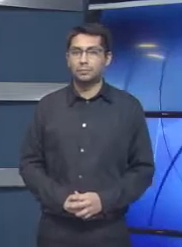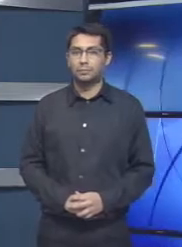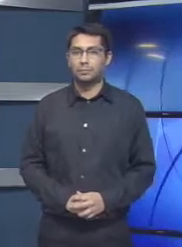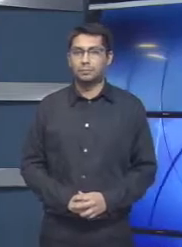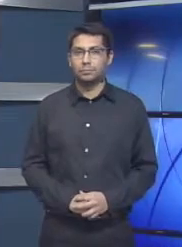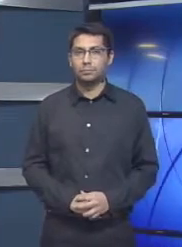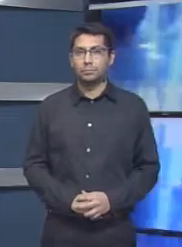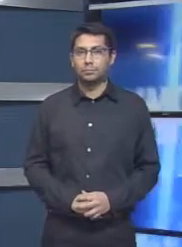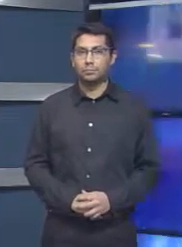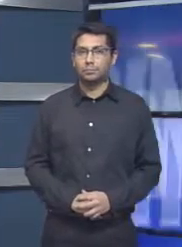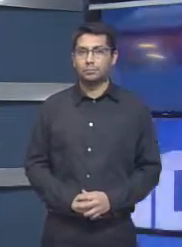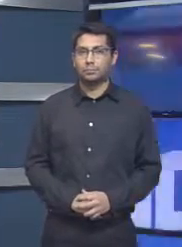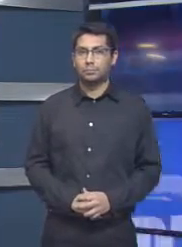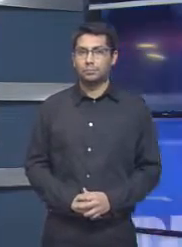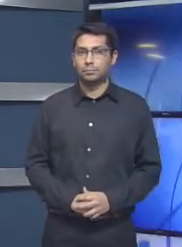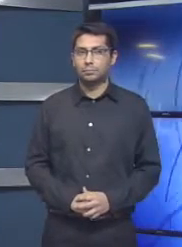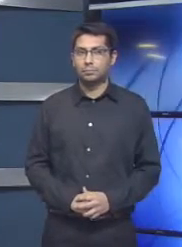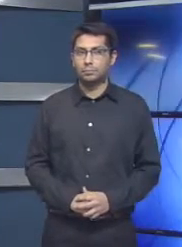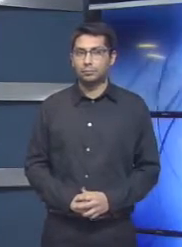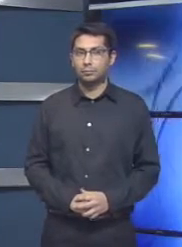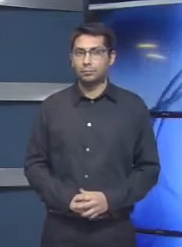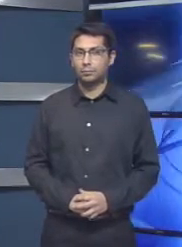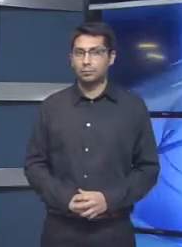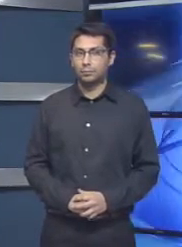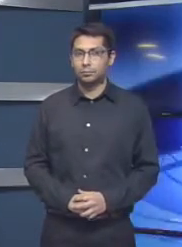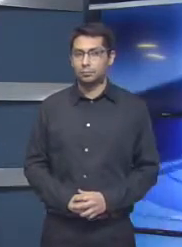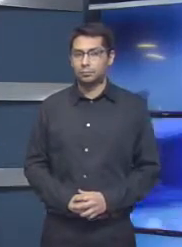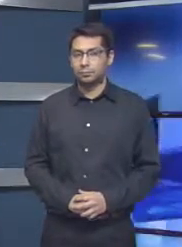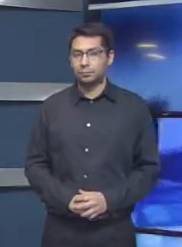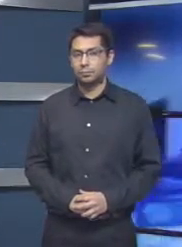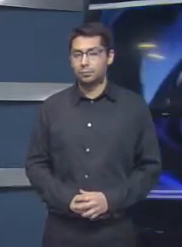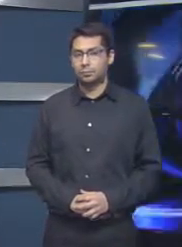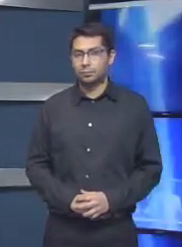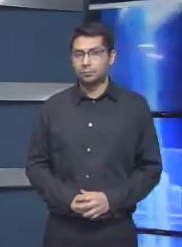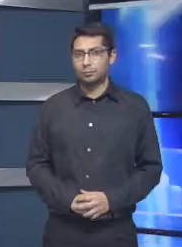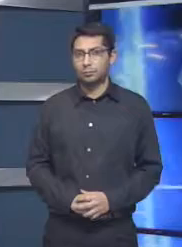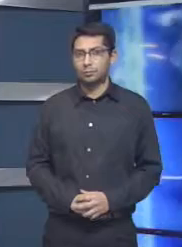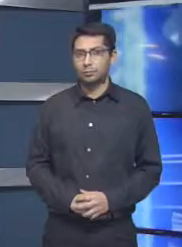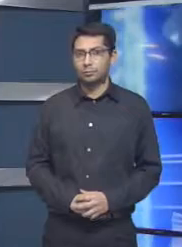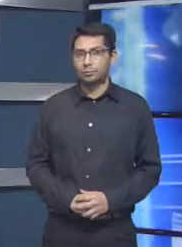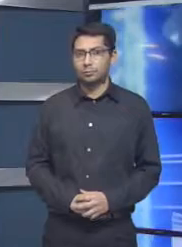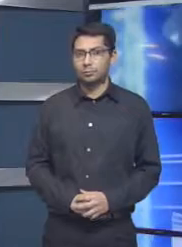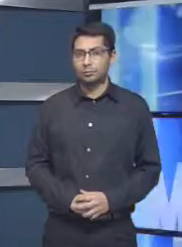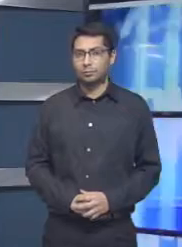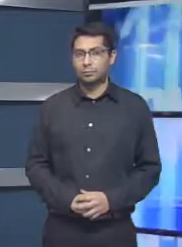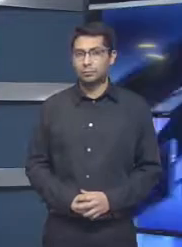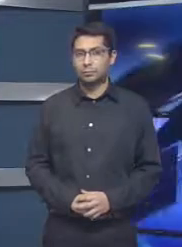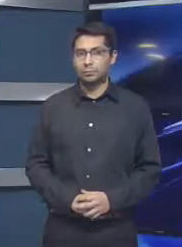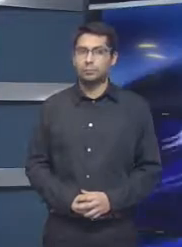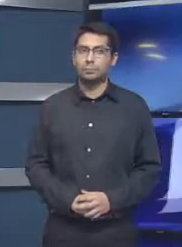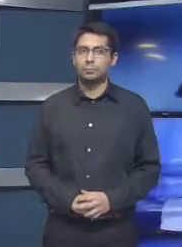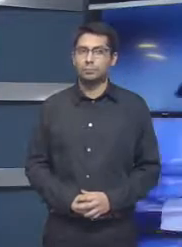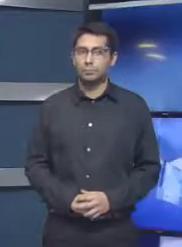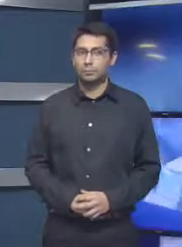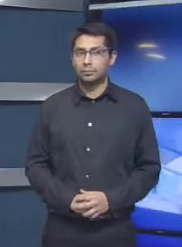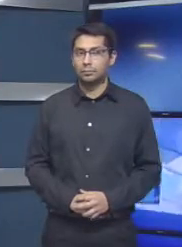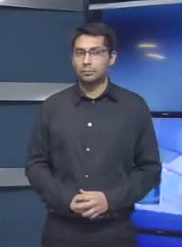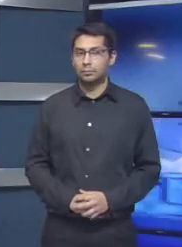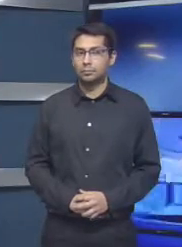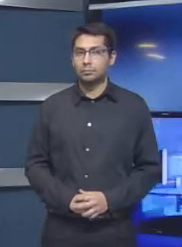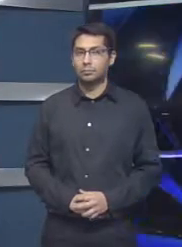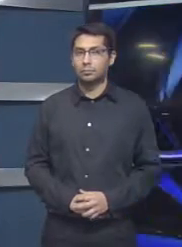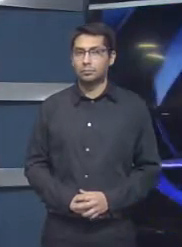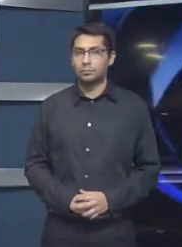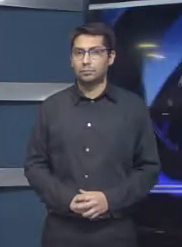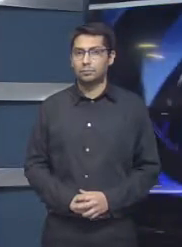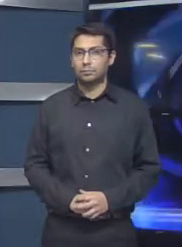La problemática de los impuestos y la parte impositiva, bueno, todos la conocemos, es muy alta, muy dura, muy grave,